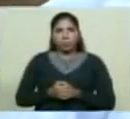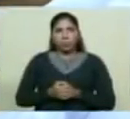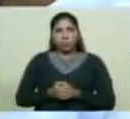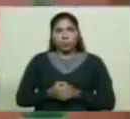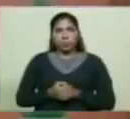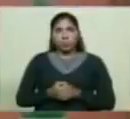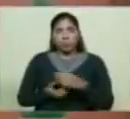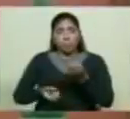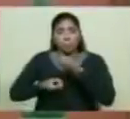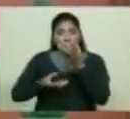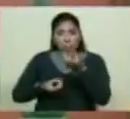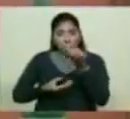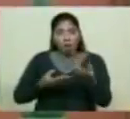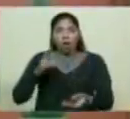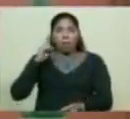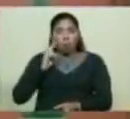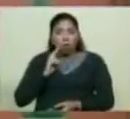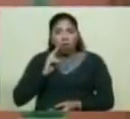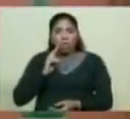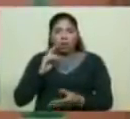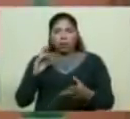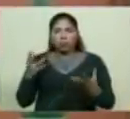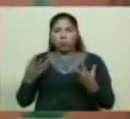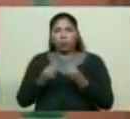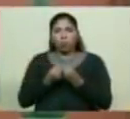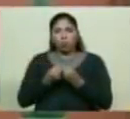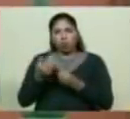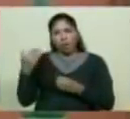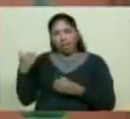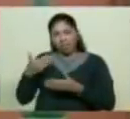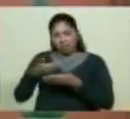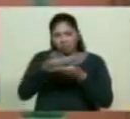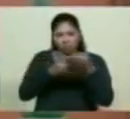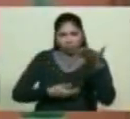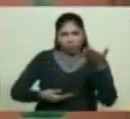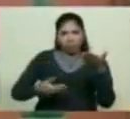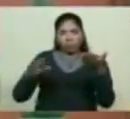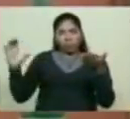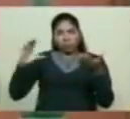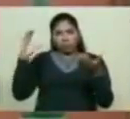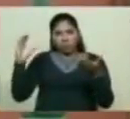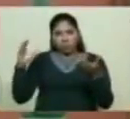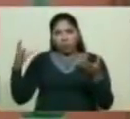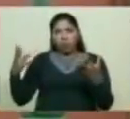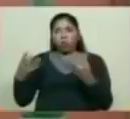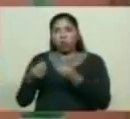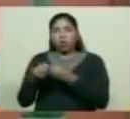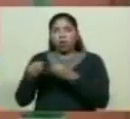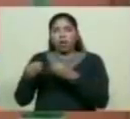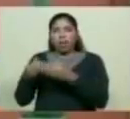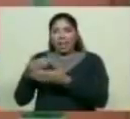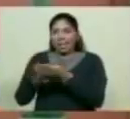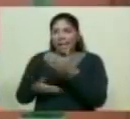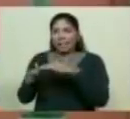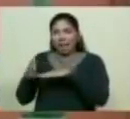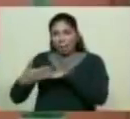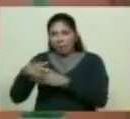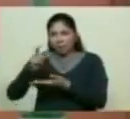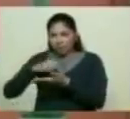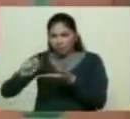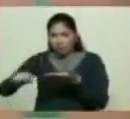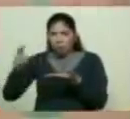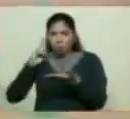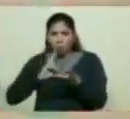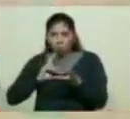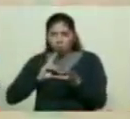costura es junto con el manifiesto de cartagena y la carta de jamaica uno de los documentos fundamentales